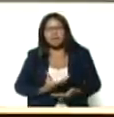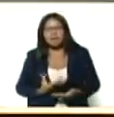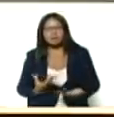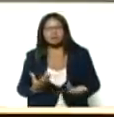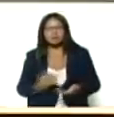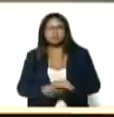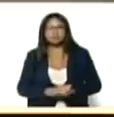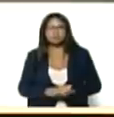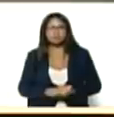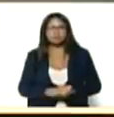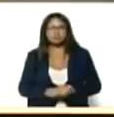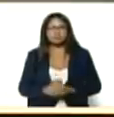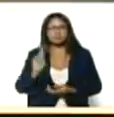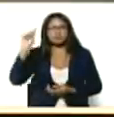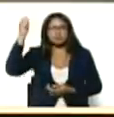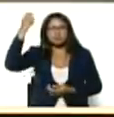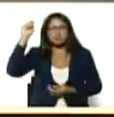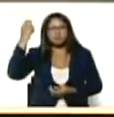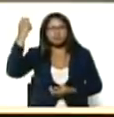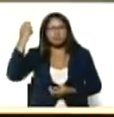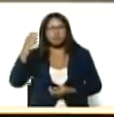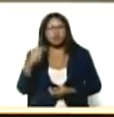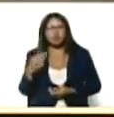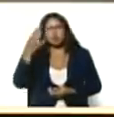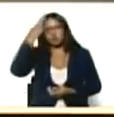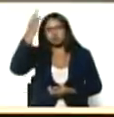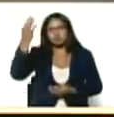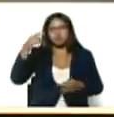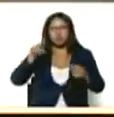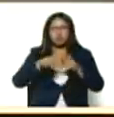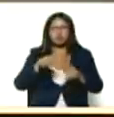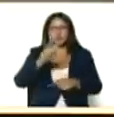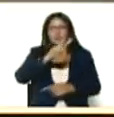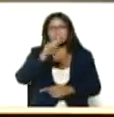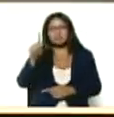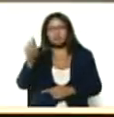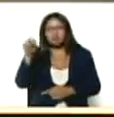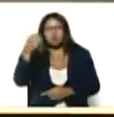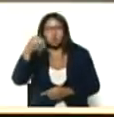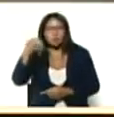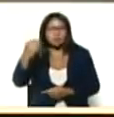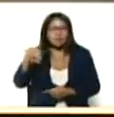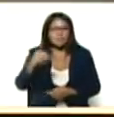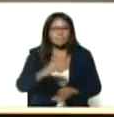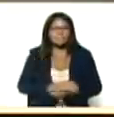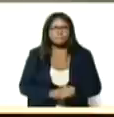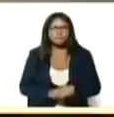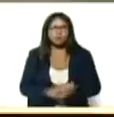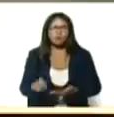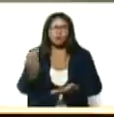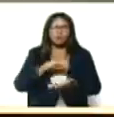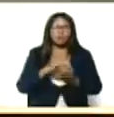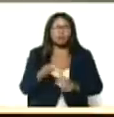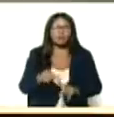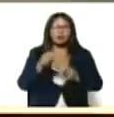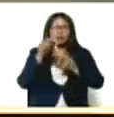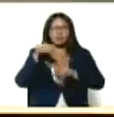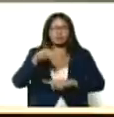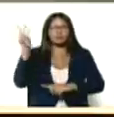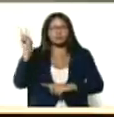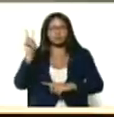alcaldes, diputados y concejales del 21 de noviembre, la mega elección de